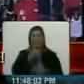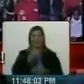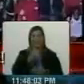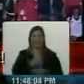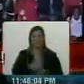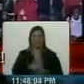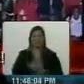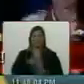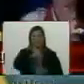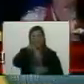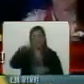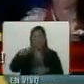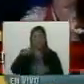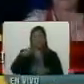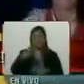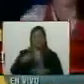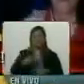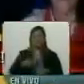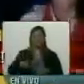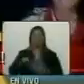Por ahí,